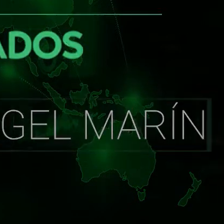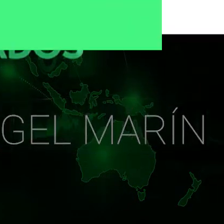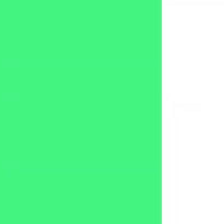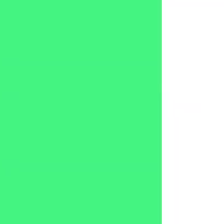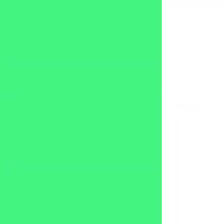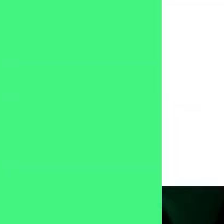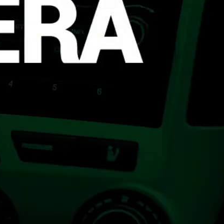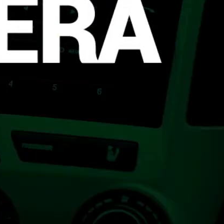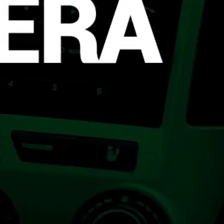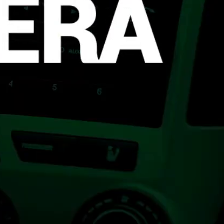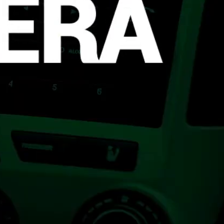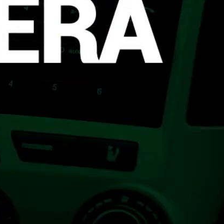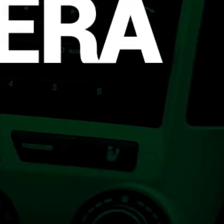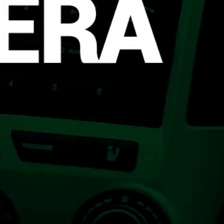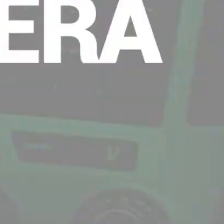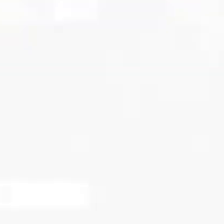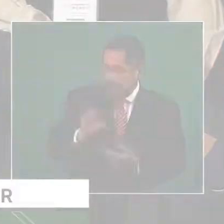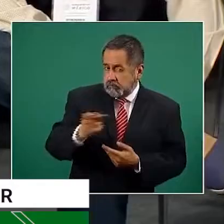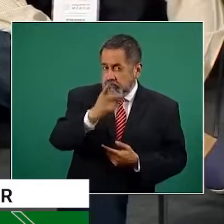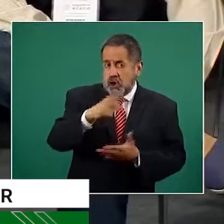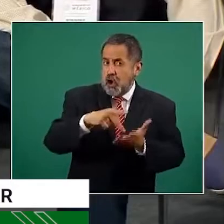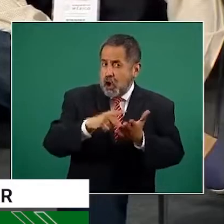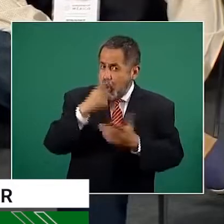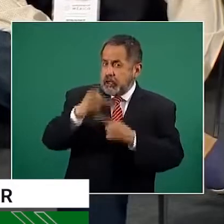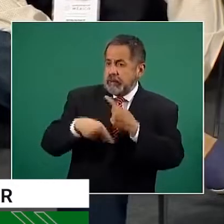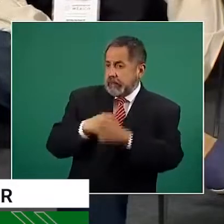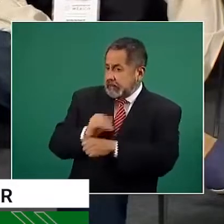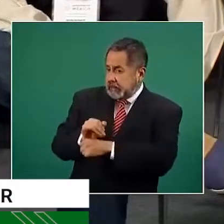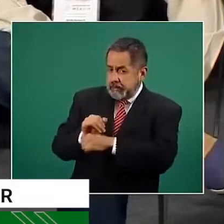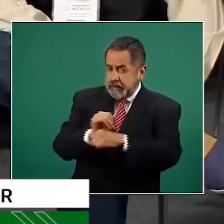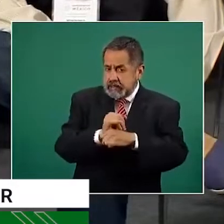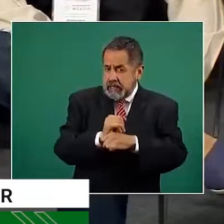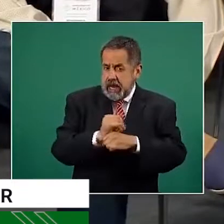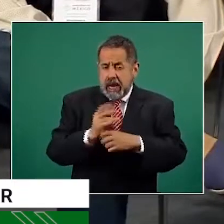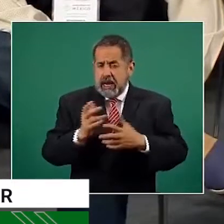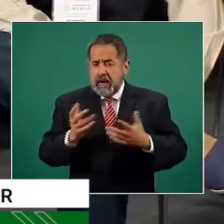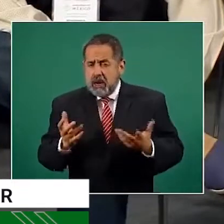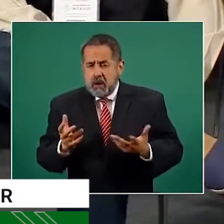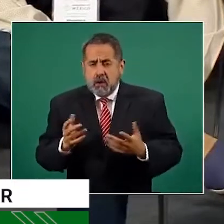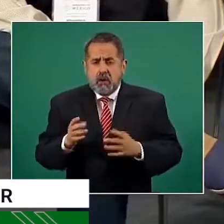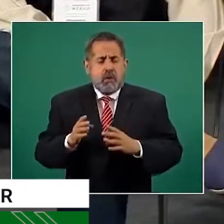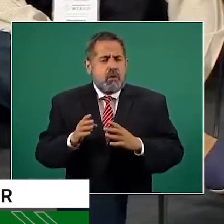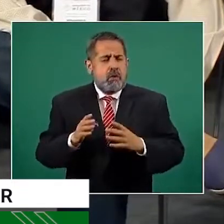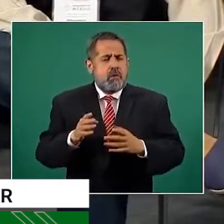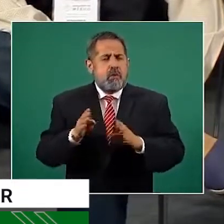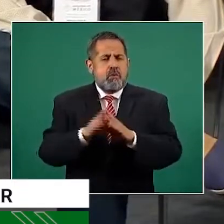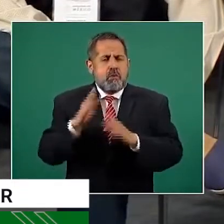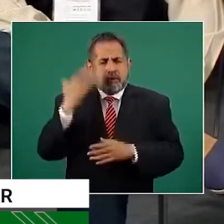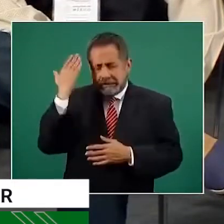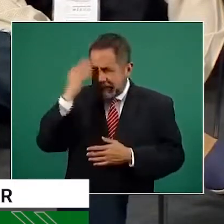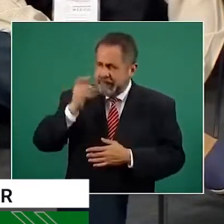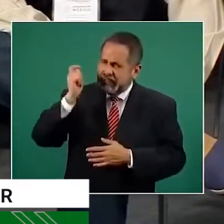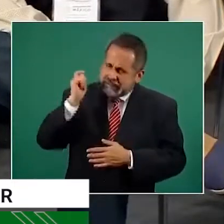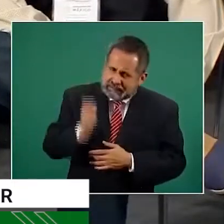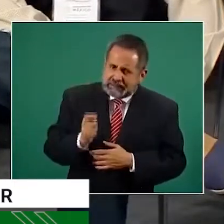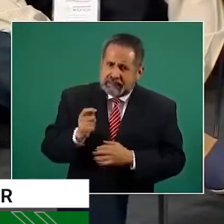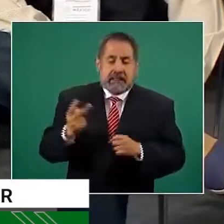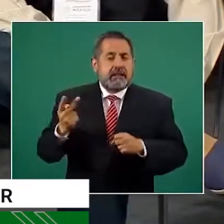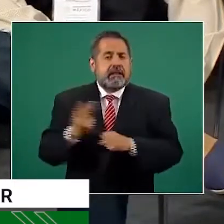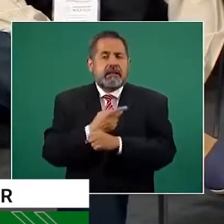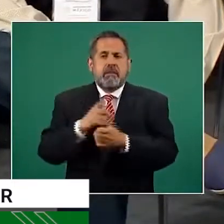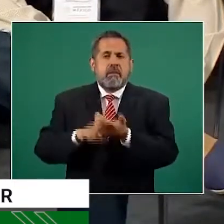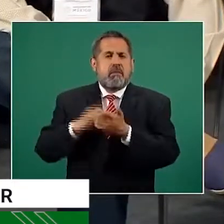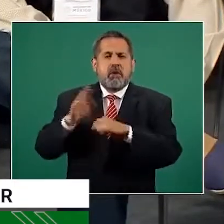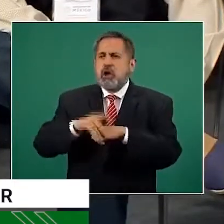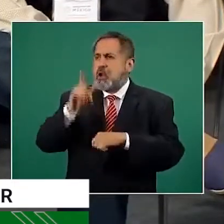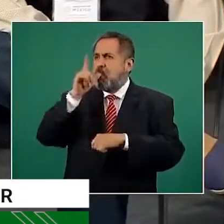noticias. La mañanera. Después de que la Comisión Federal de Electricidad reconociera que usó un documento falso para justificar el